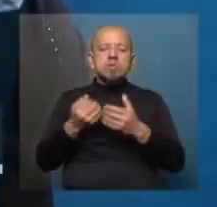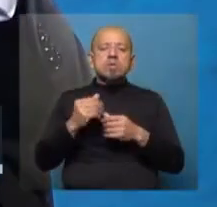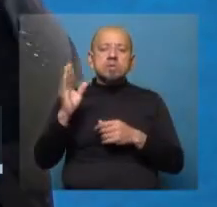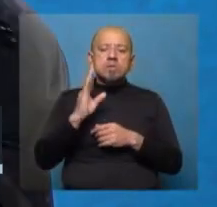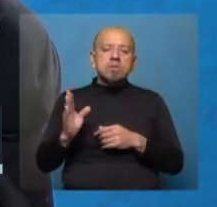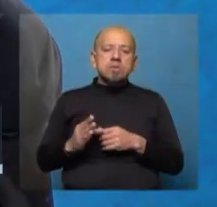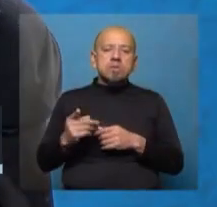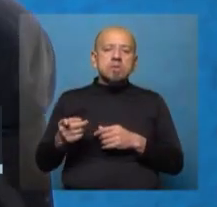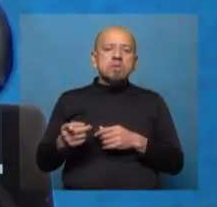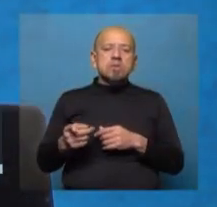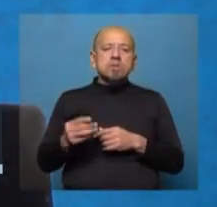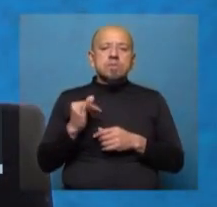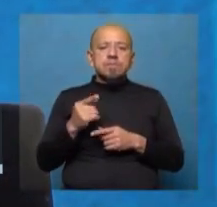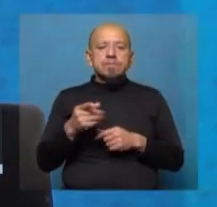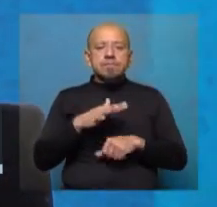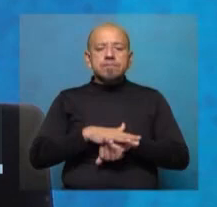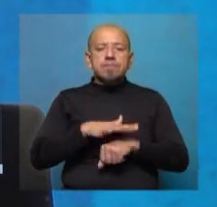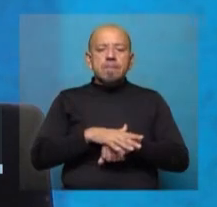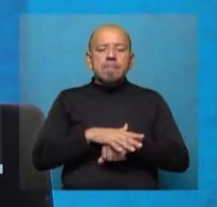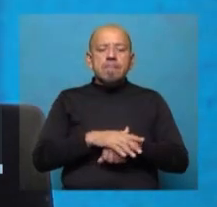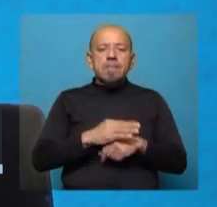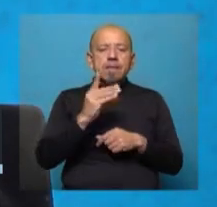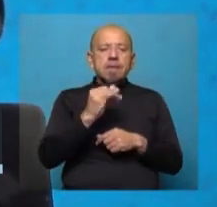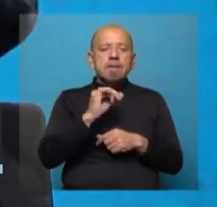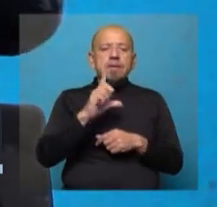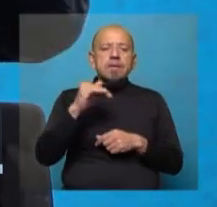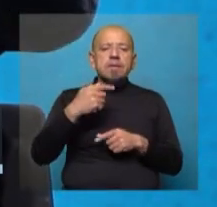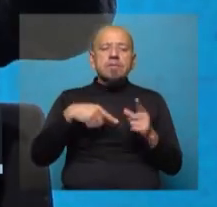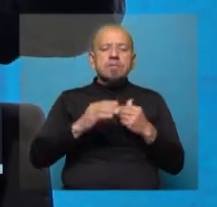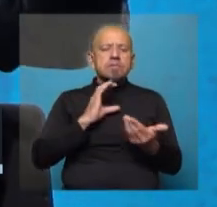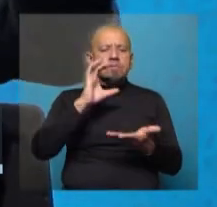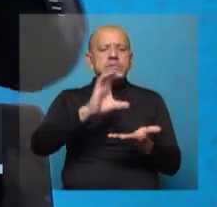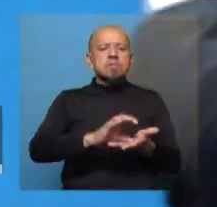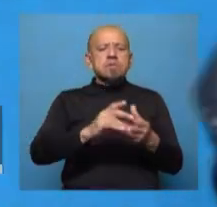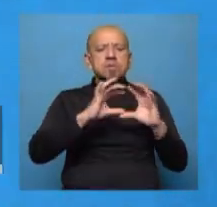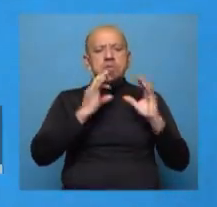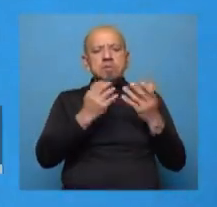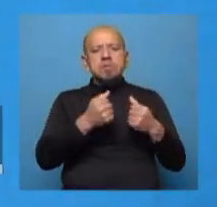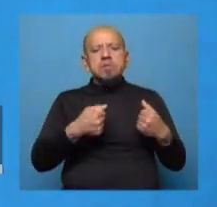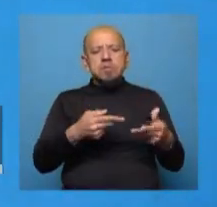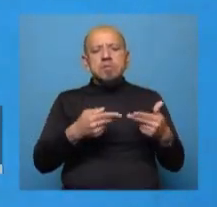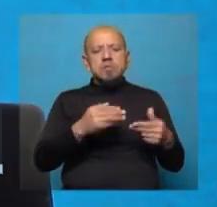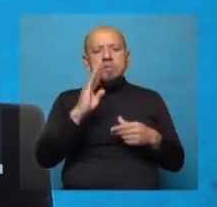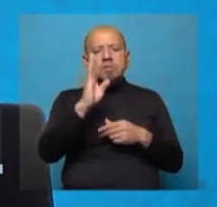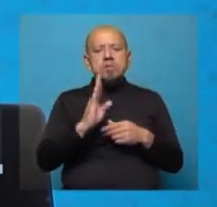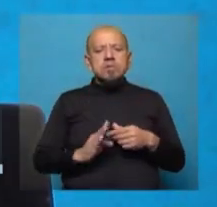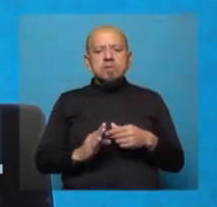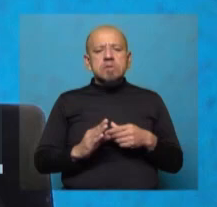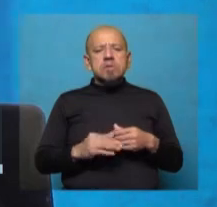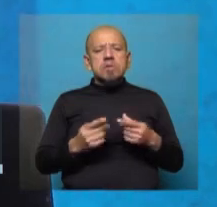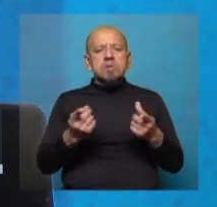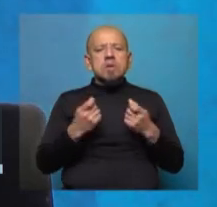cuestionamiento de si en ese momento de rusf valía la pena invertir tanto dinero en un mundial cuando Brasil quizás tenía otras